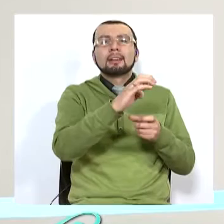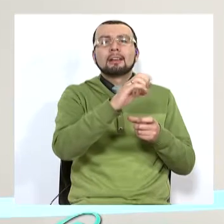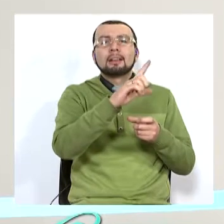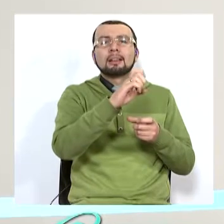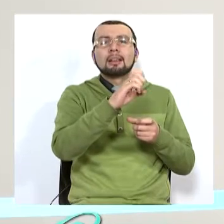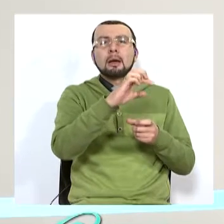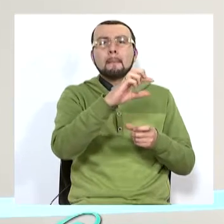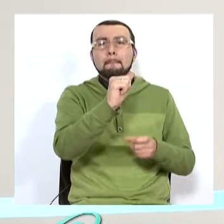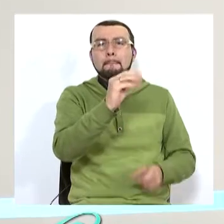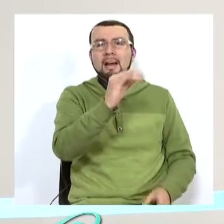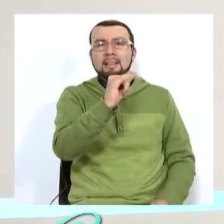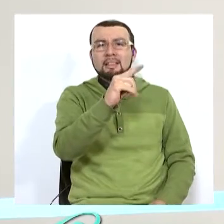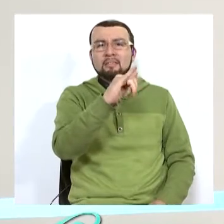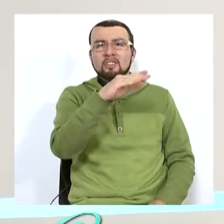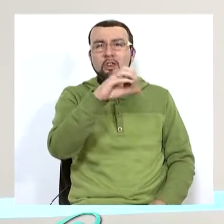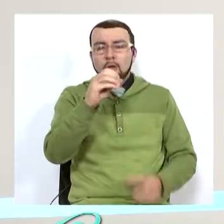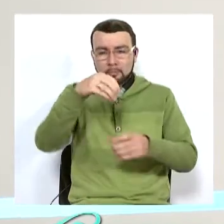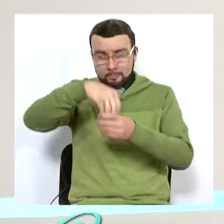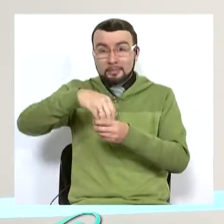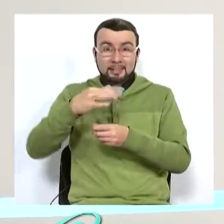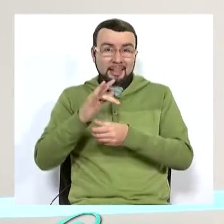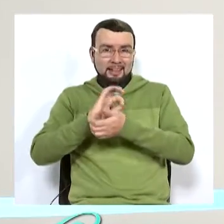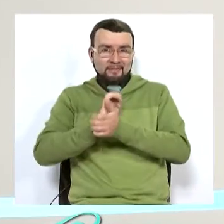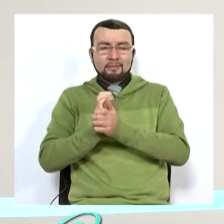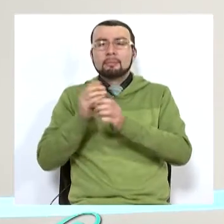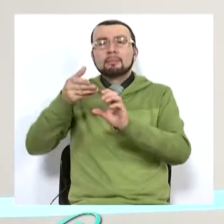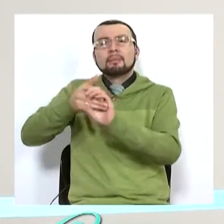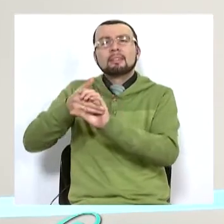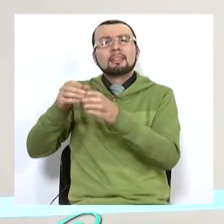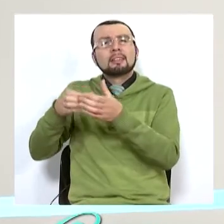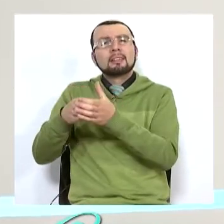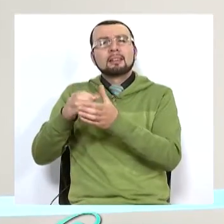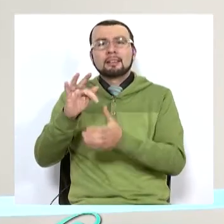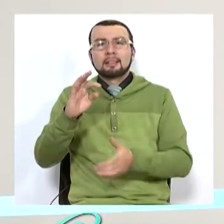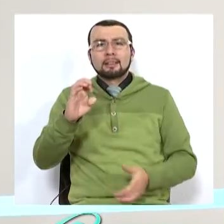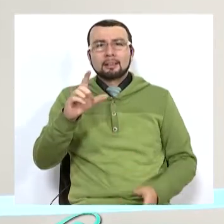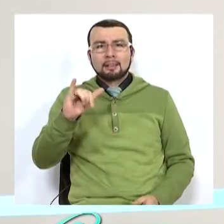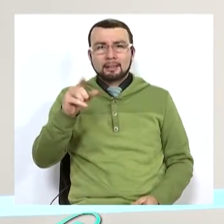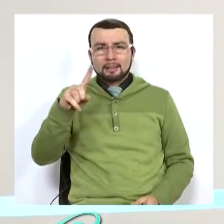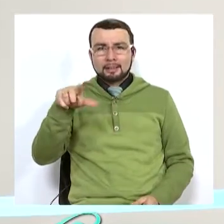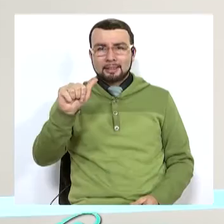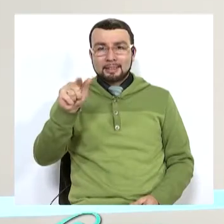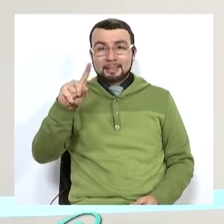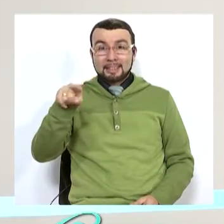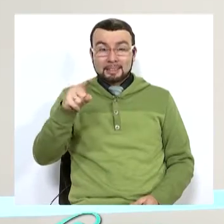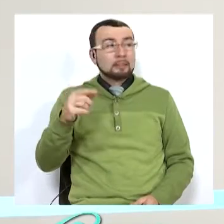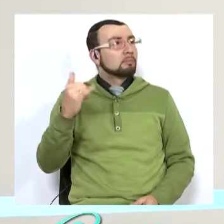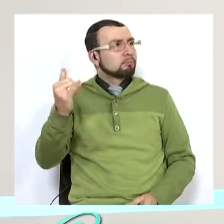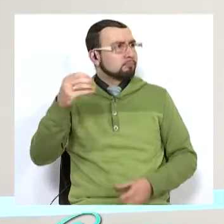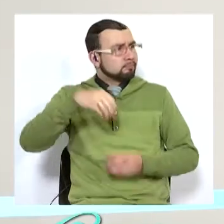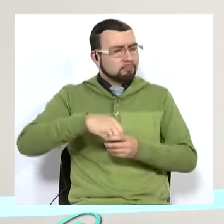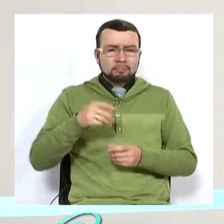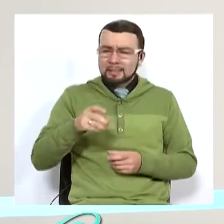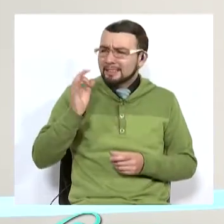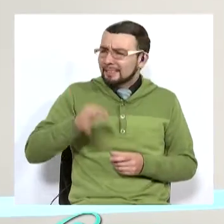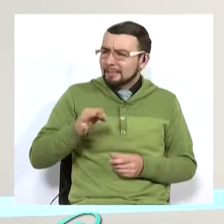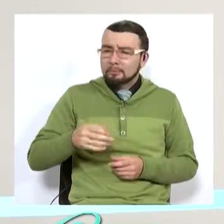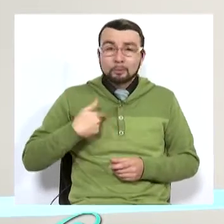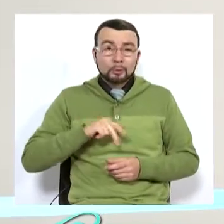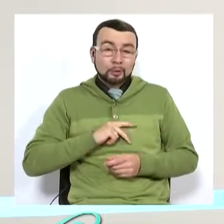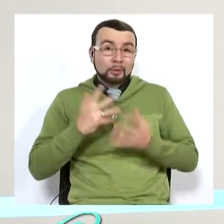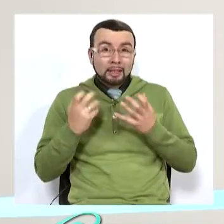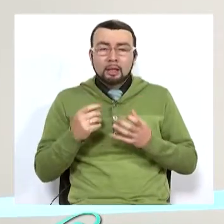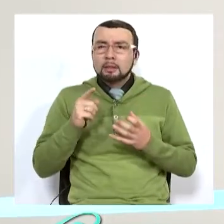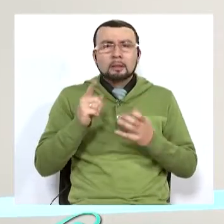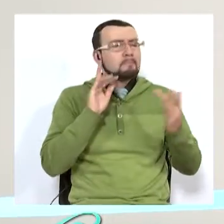Telecaribe, en Telepacífico, en Telecafé y en Teleislas, en San Andrés y Providencia, y cada vez queremos estar en